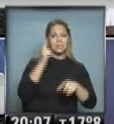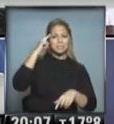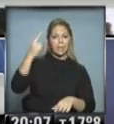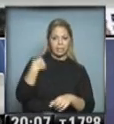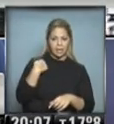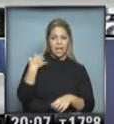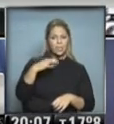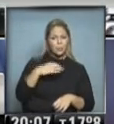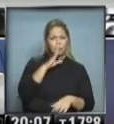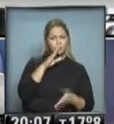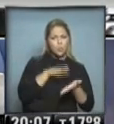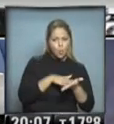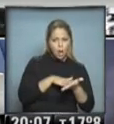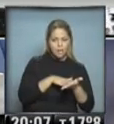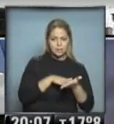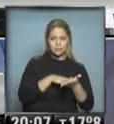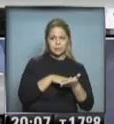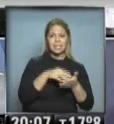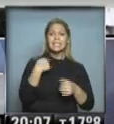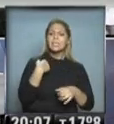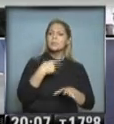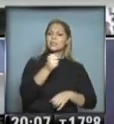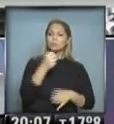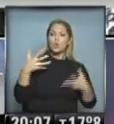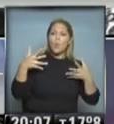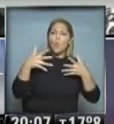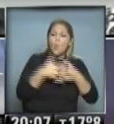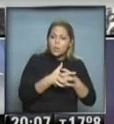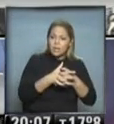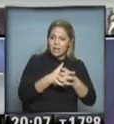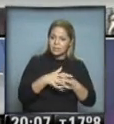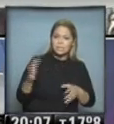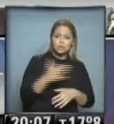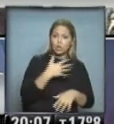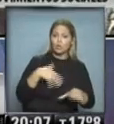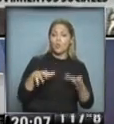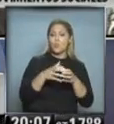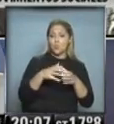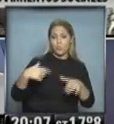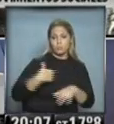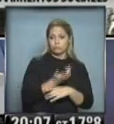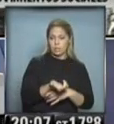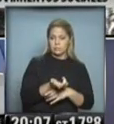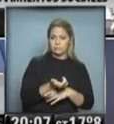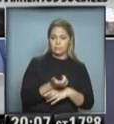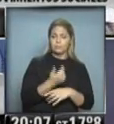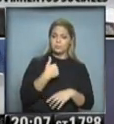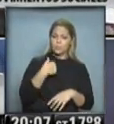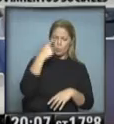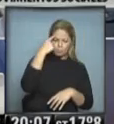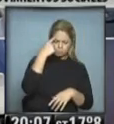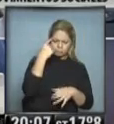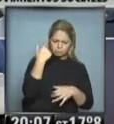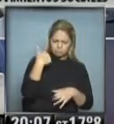Hay que cuidarlos y especialmente la unidad de todos los movimientos sociales. Yo llego también a la